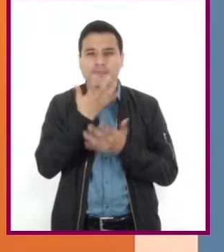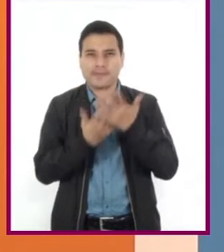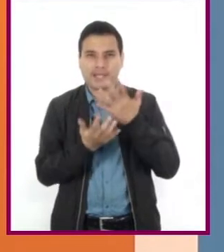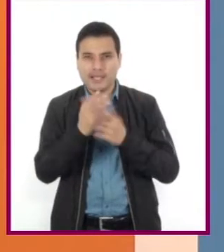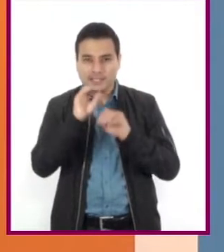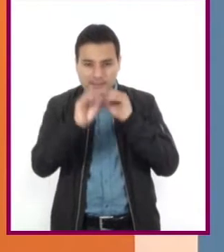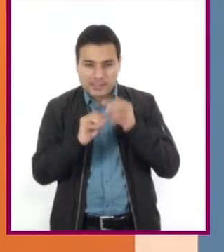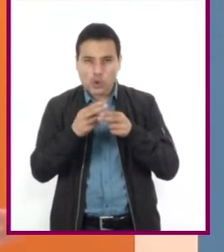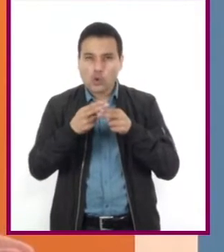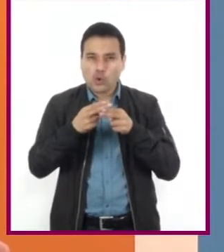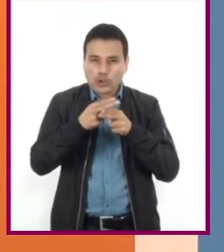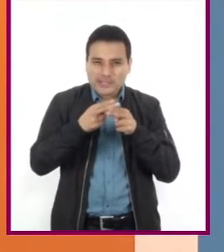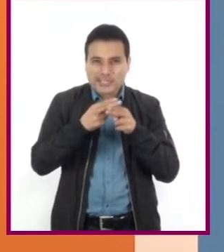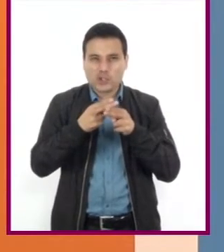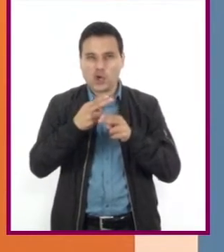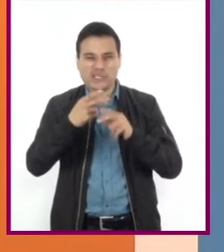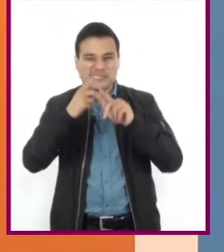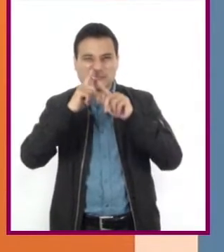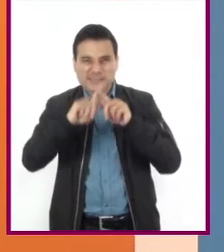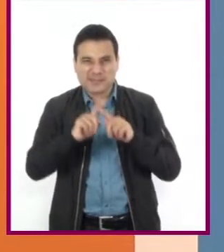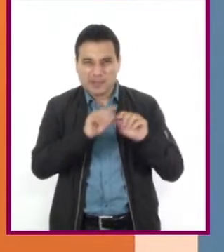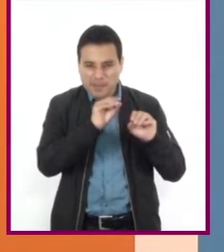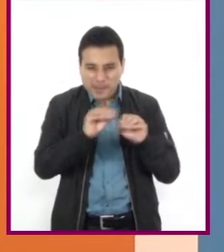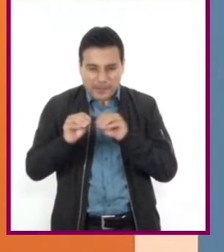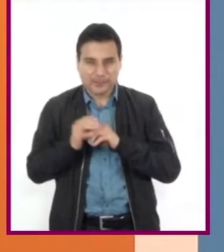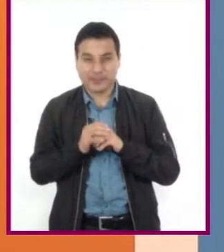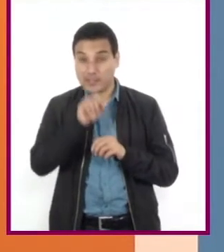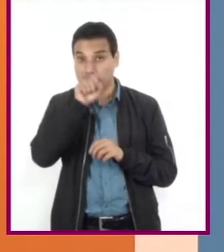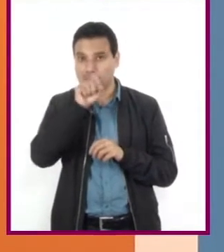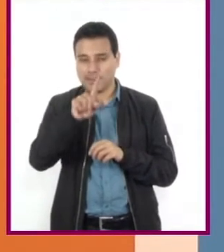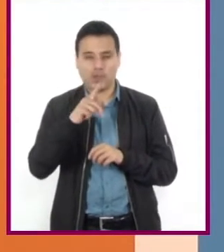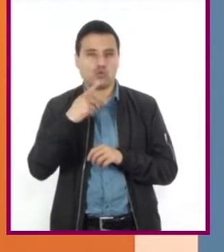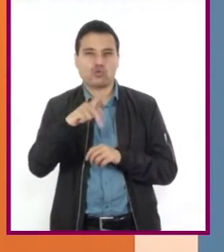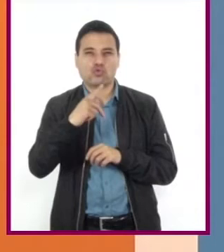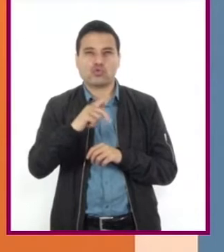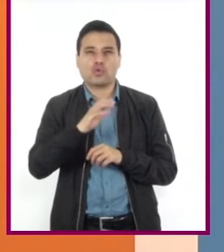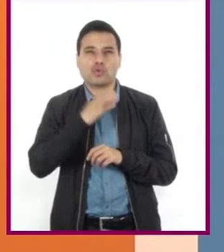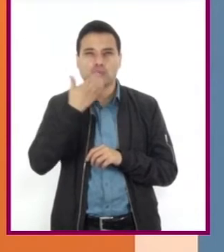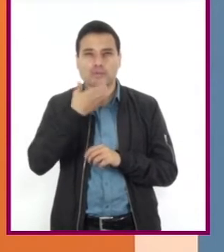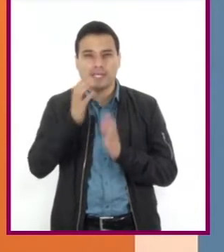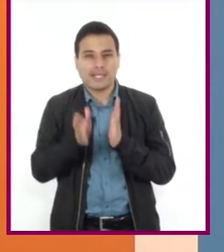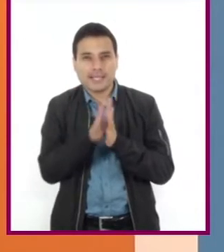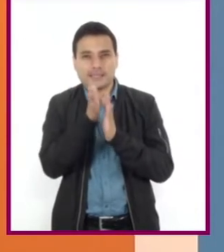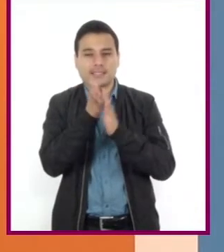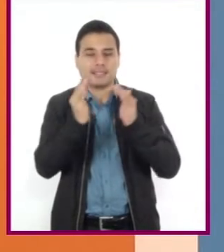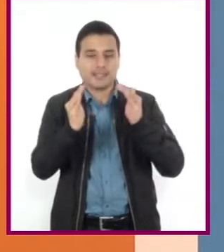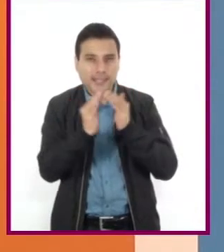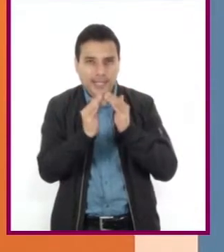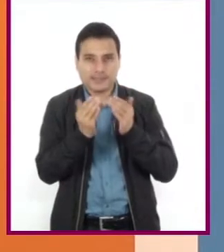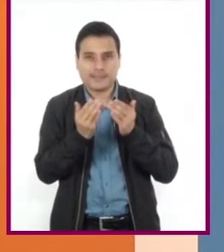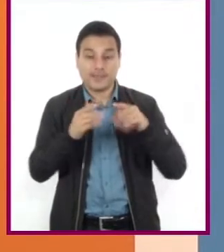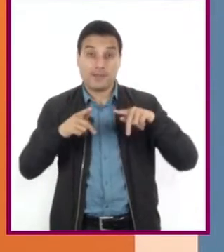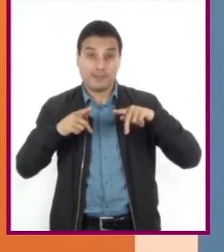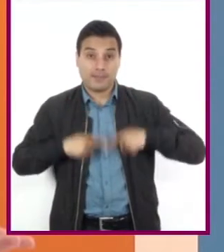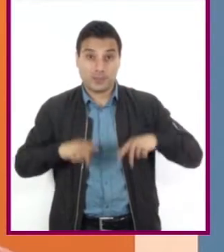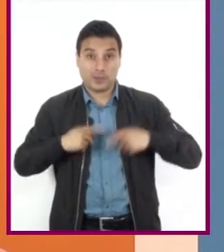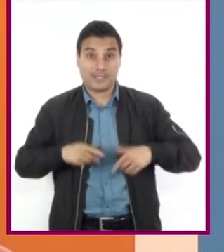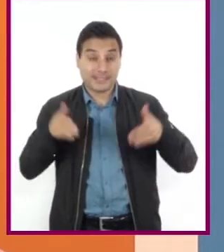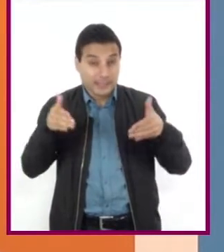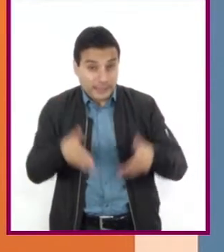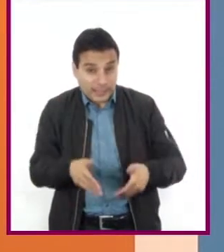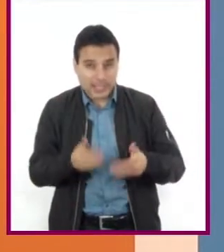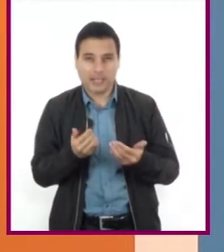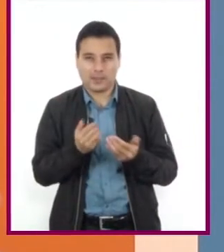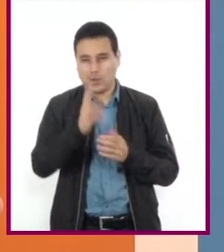y suntuarios, de disponer sus asentamientos, de construir, de enterrar y ofrendar a sus muertos, entre